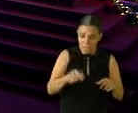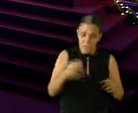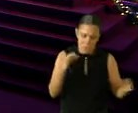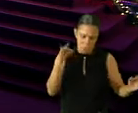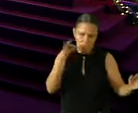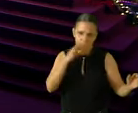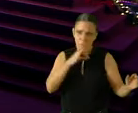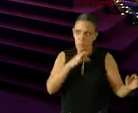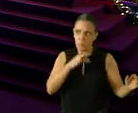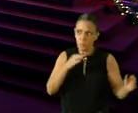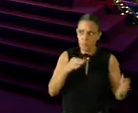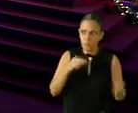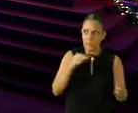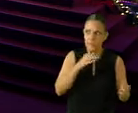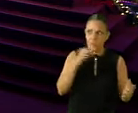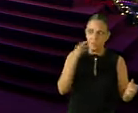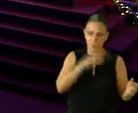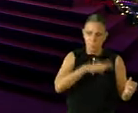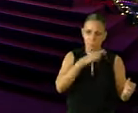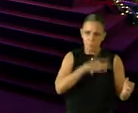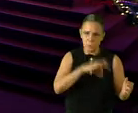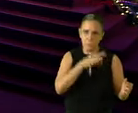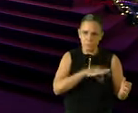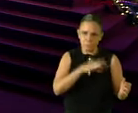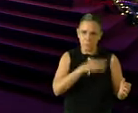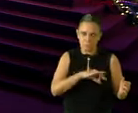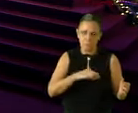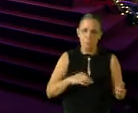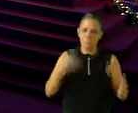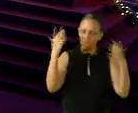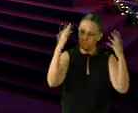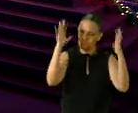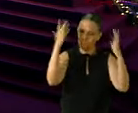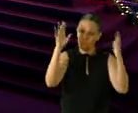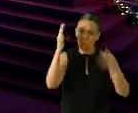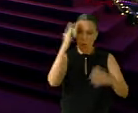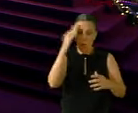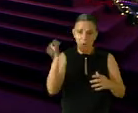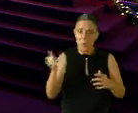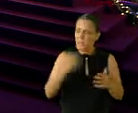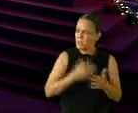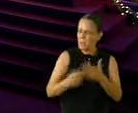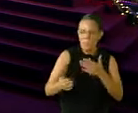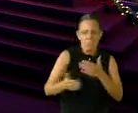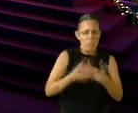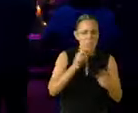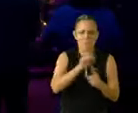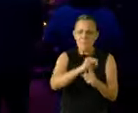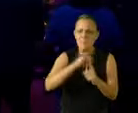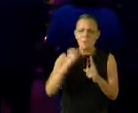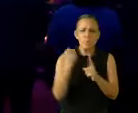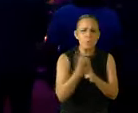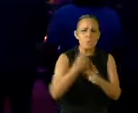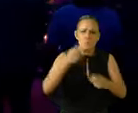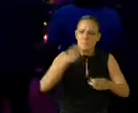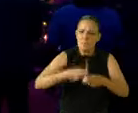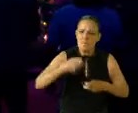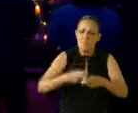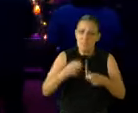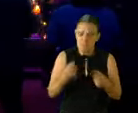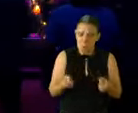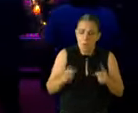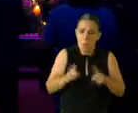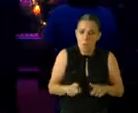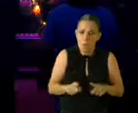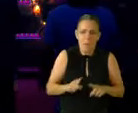¿verdad? Gloria a Dios. Porque a pesar de las situaciones que ocurren, pero qué bueno, porque Dios nos ha